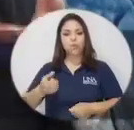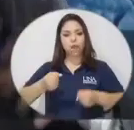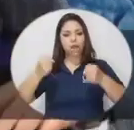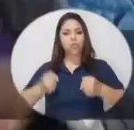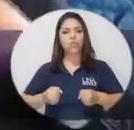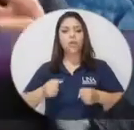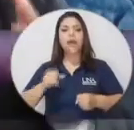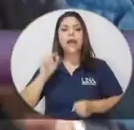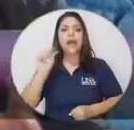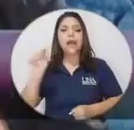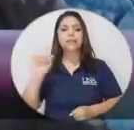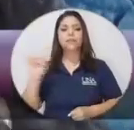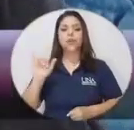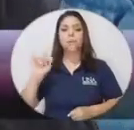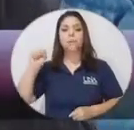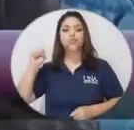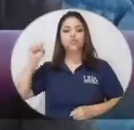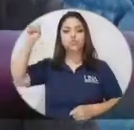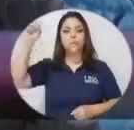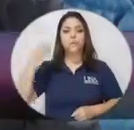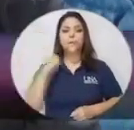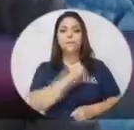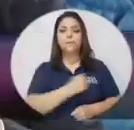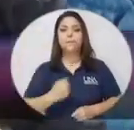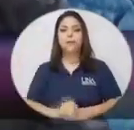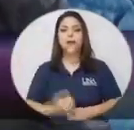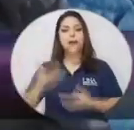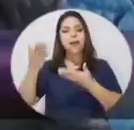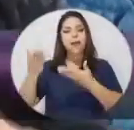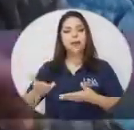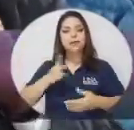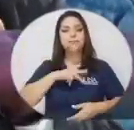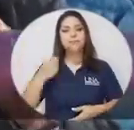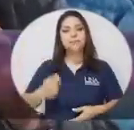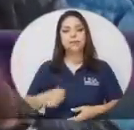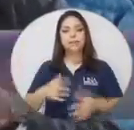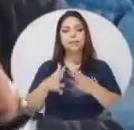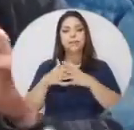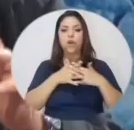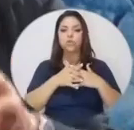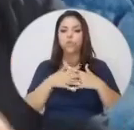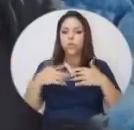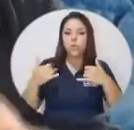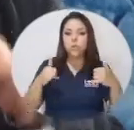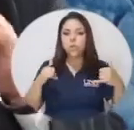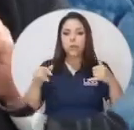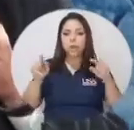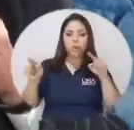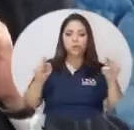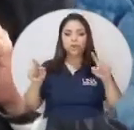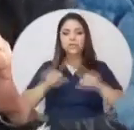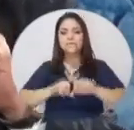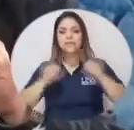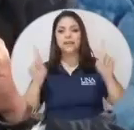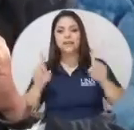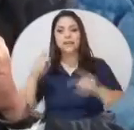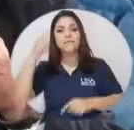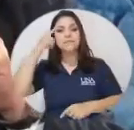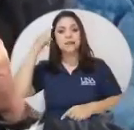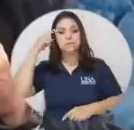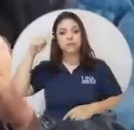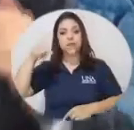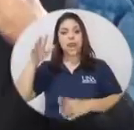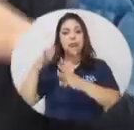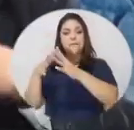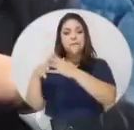casi un Superman, que es el presidente de los Estados Unidos. Entonces eso hace un juego diferente, porque a veces en América Latina cometemos un